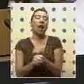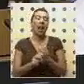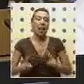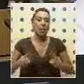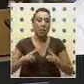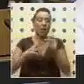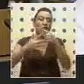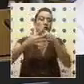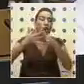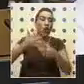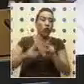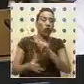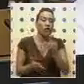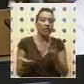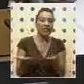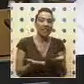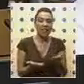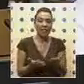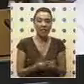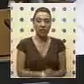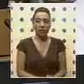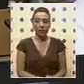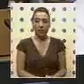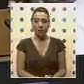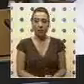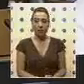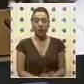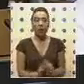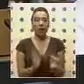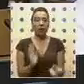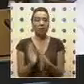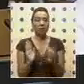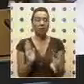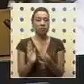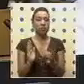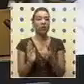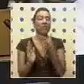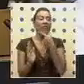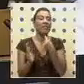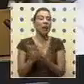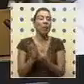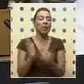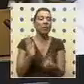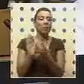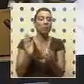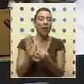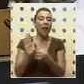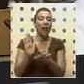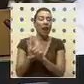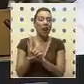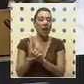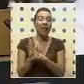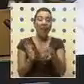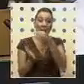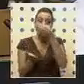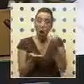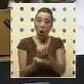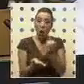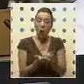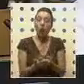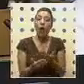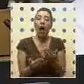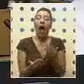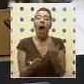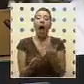servicios, y otras maneras que se vulnera el espíritu de la ley. Lo peor es que este afán de lucro